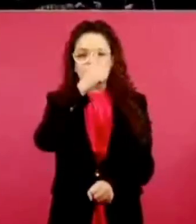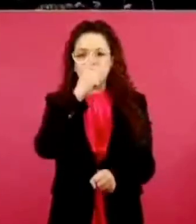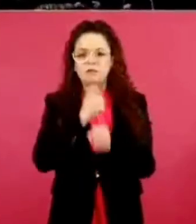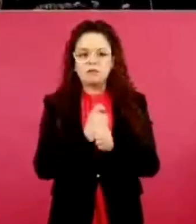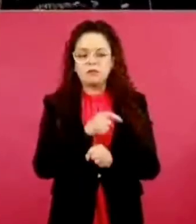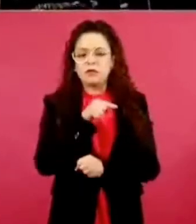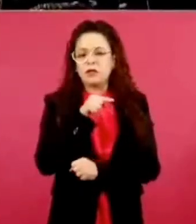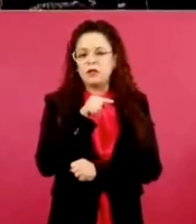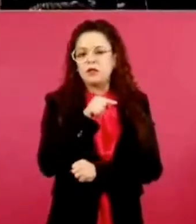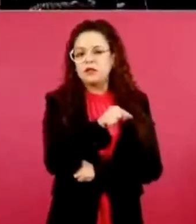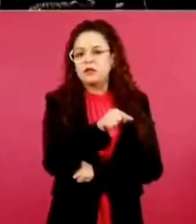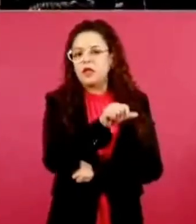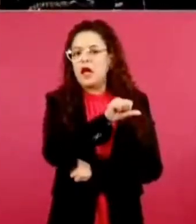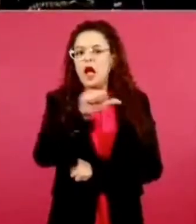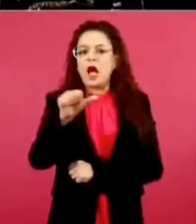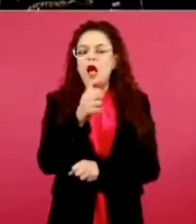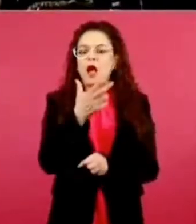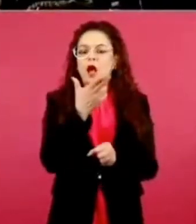las medicinas.